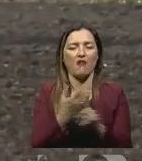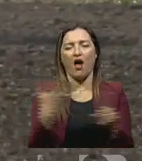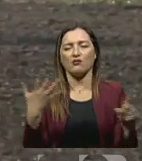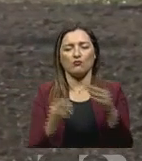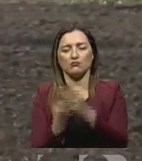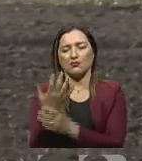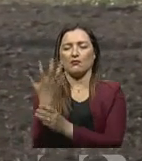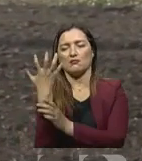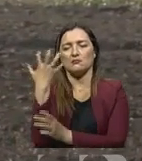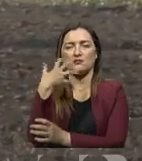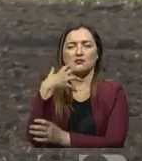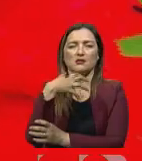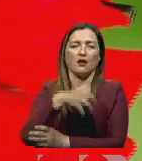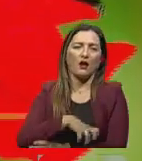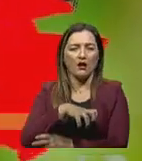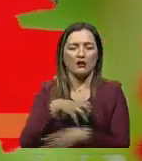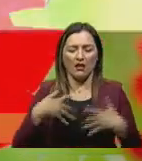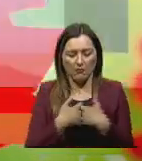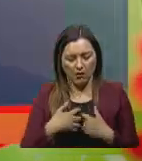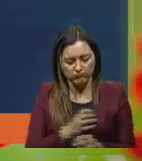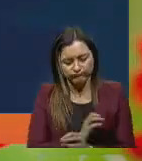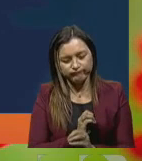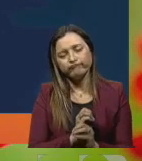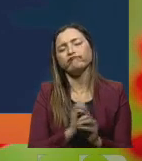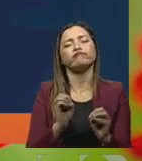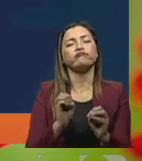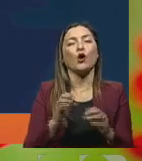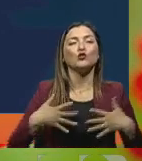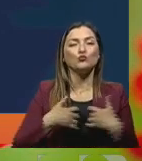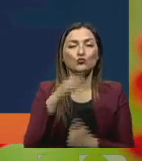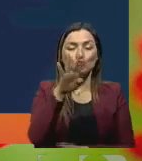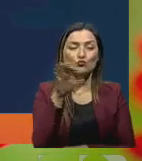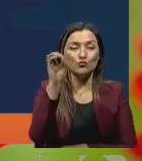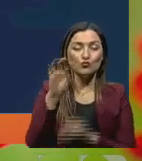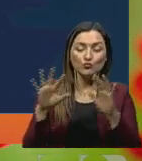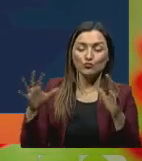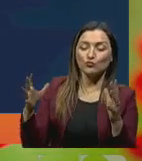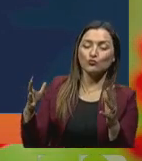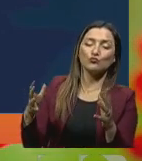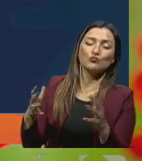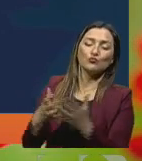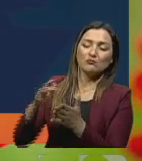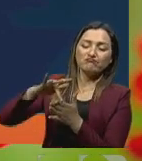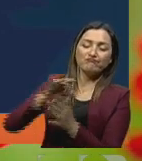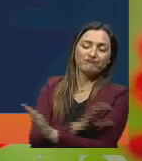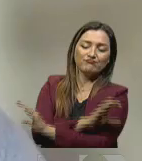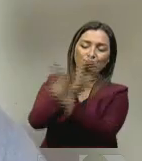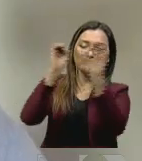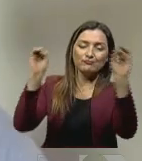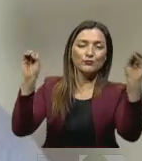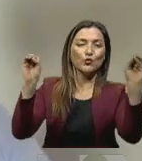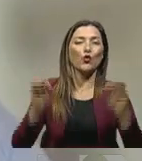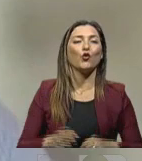a la flora y fauna de la tierra se estima que el 40% de las especies de animales en el planeta están en peligro de extinción